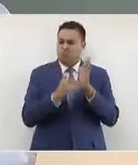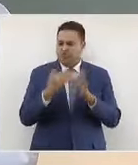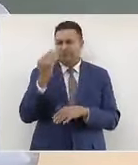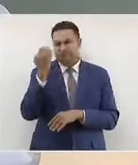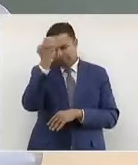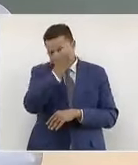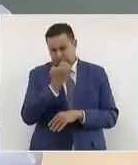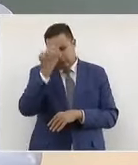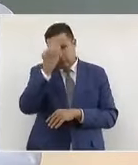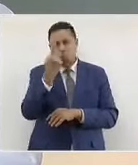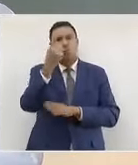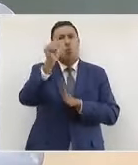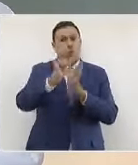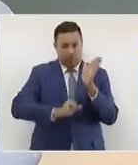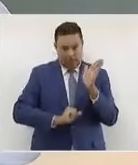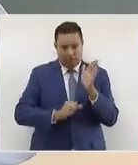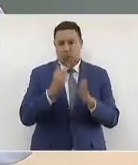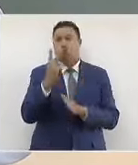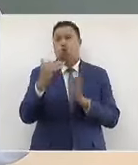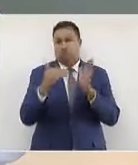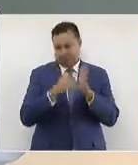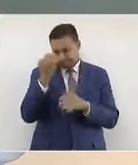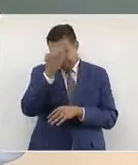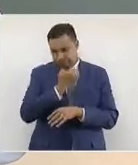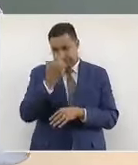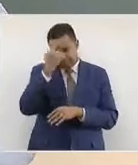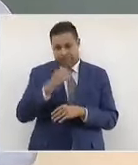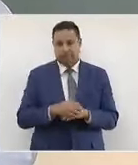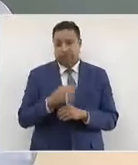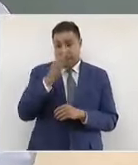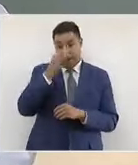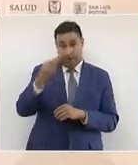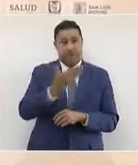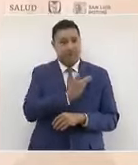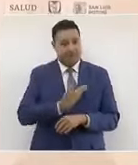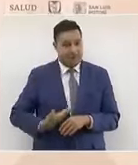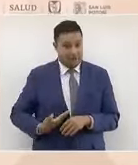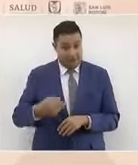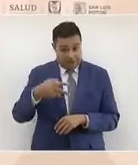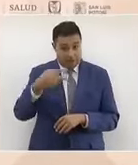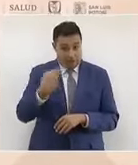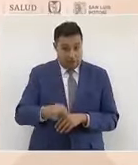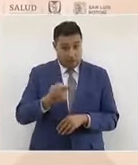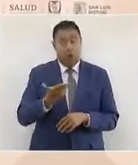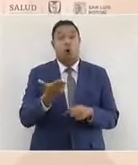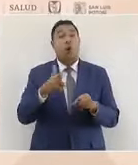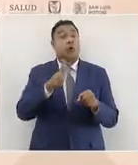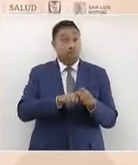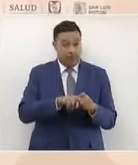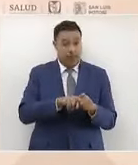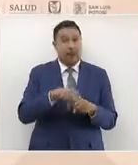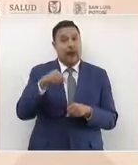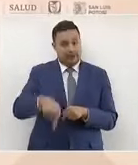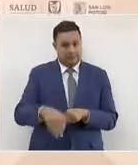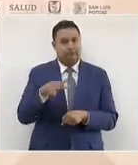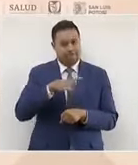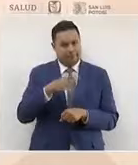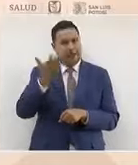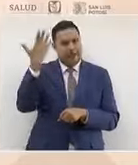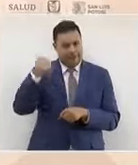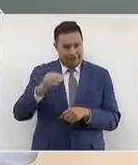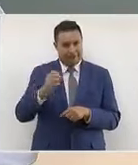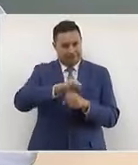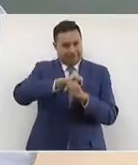estudios mensuales. Señor presidente, este hospital fue centro de atención para pacientes durante